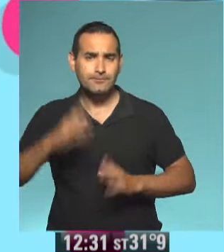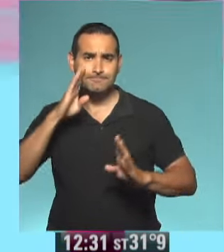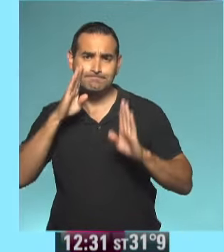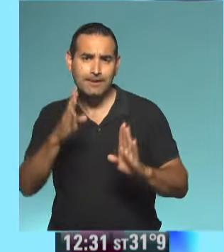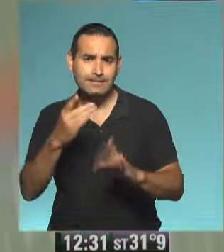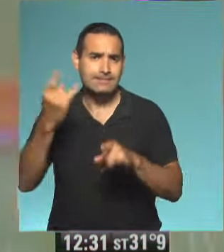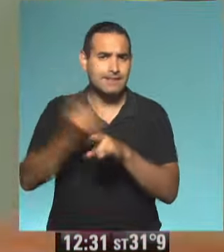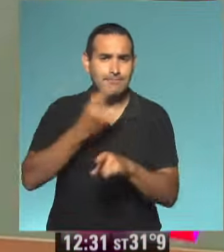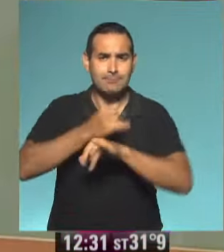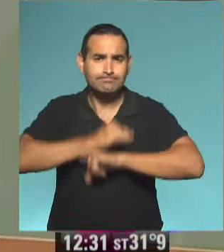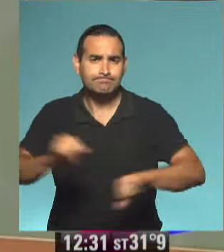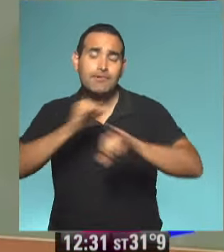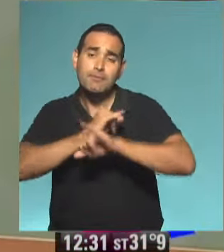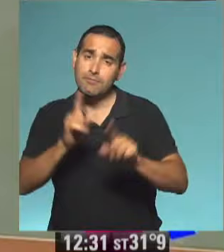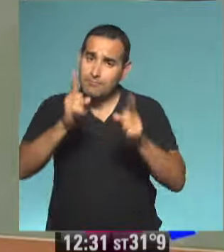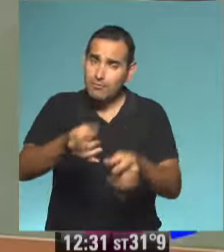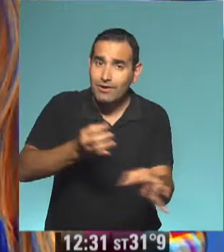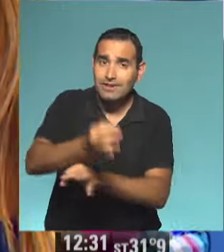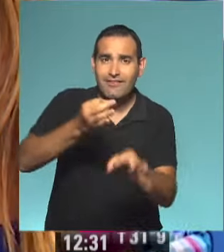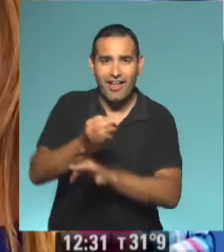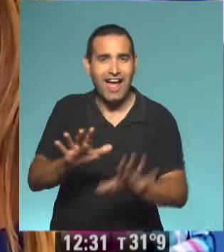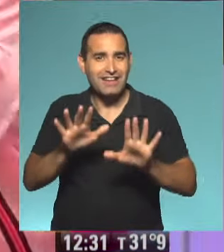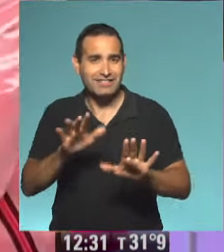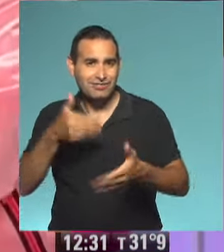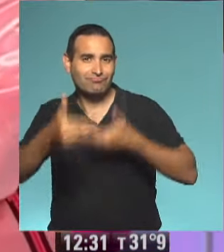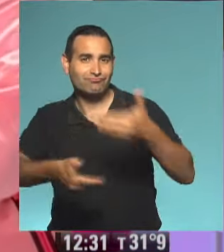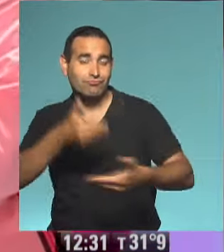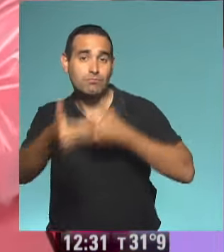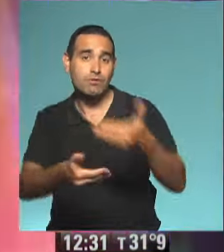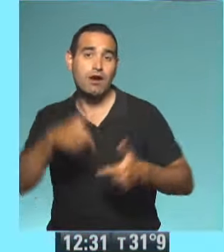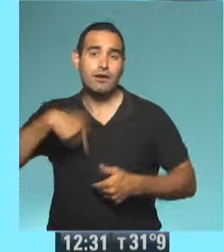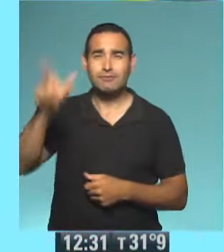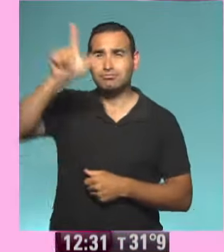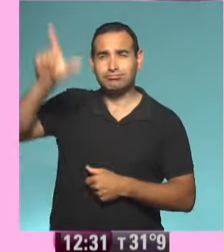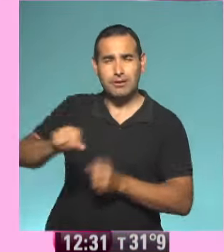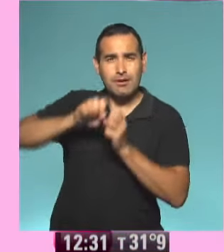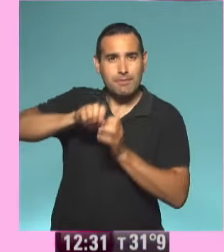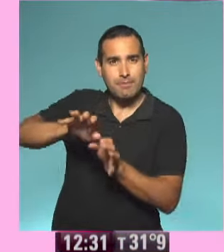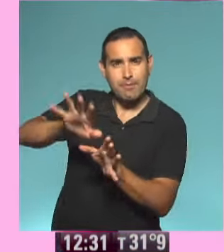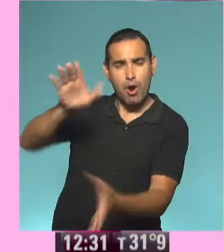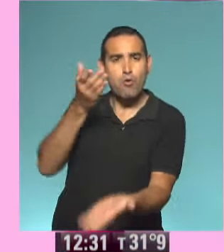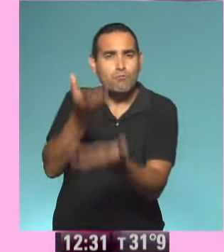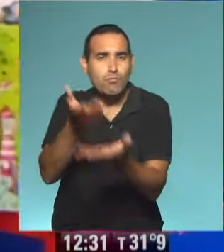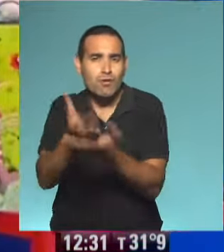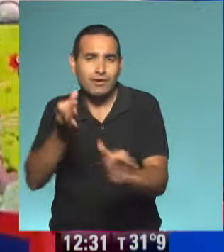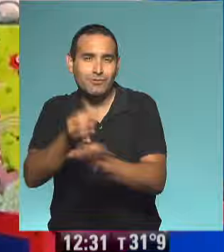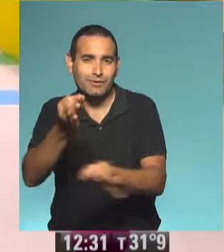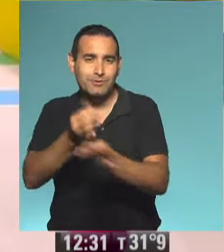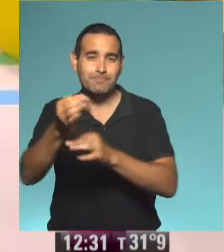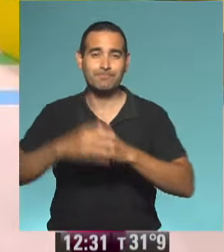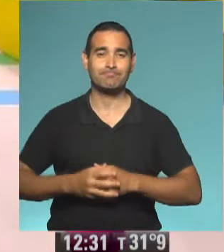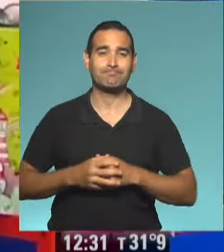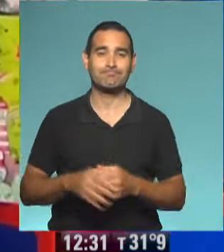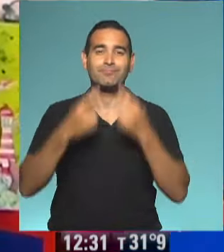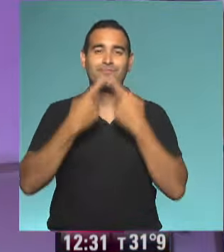cada comunicado, también en la enseñanza, así es como se avanza. Llegamos a toda Argentina con propuestas didácticas. Ay, ay,